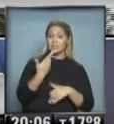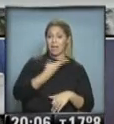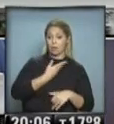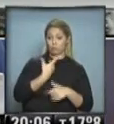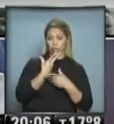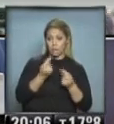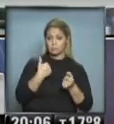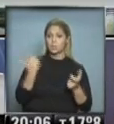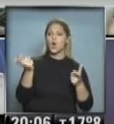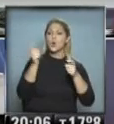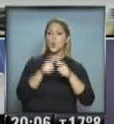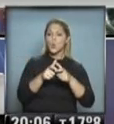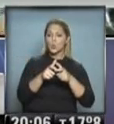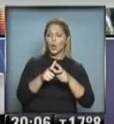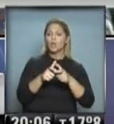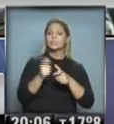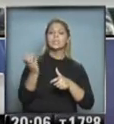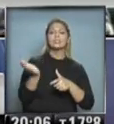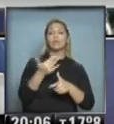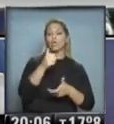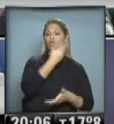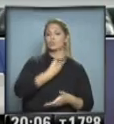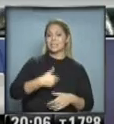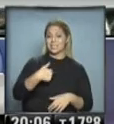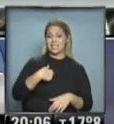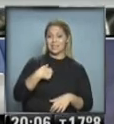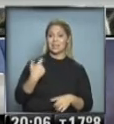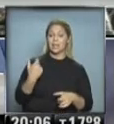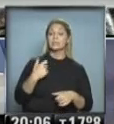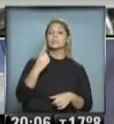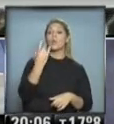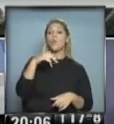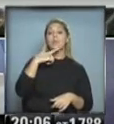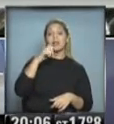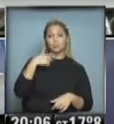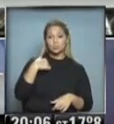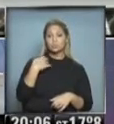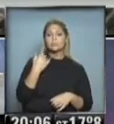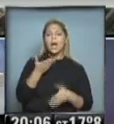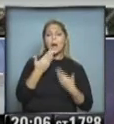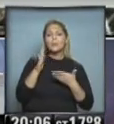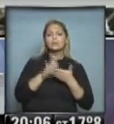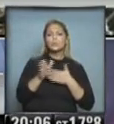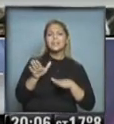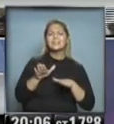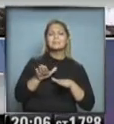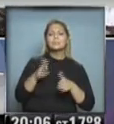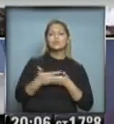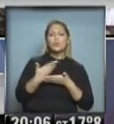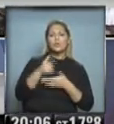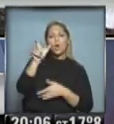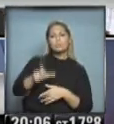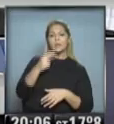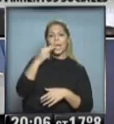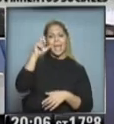la situación que le tocó vivir a Evo Morales, concretamente en el aeropuerto de Viena. Esto está